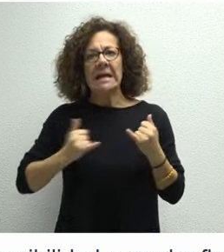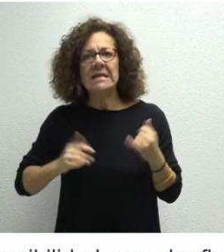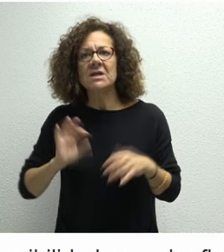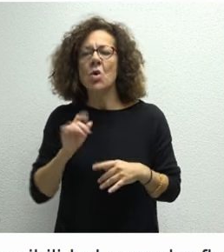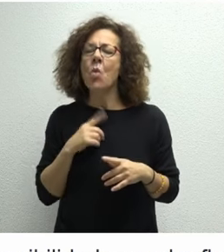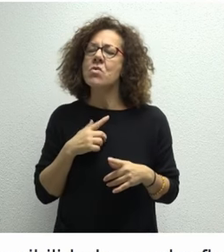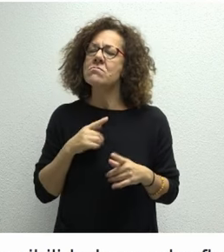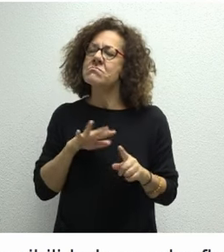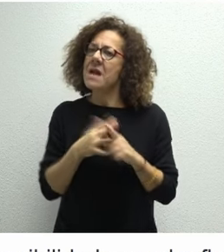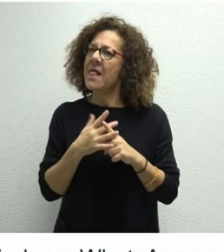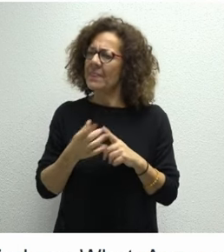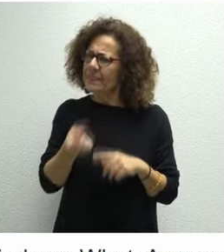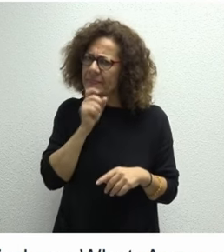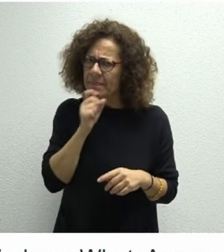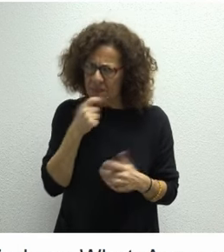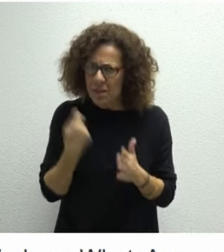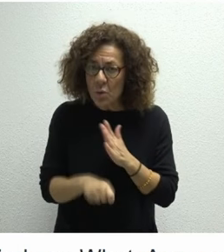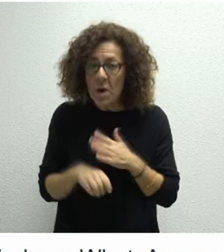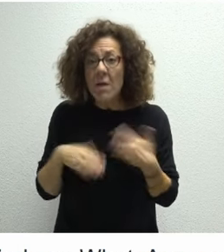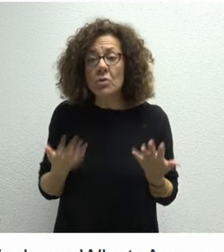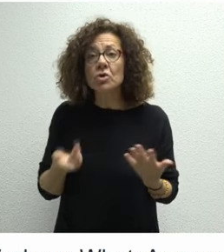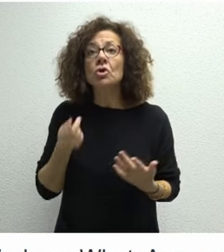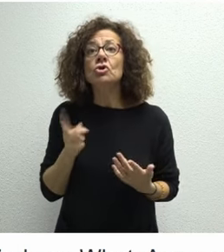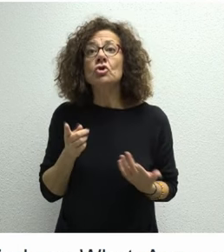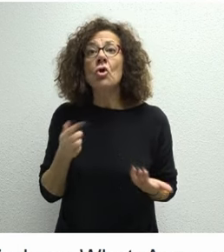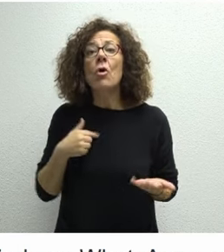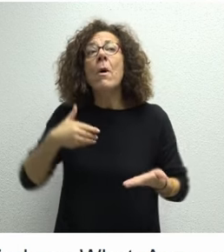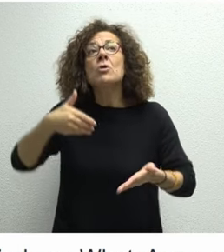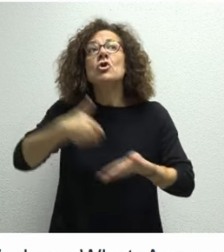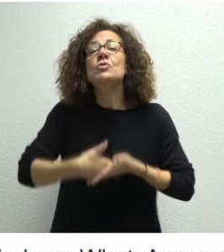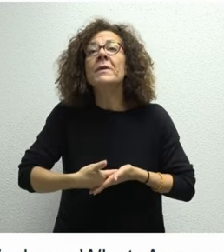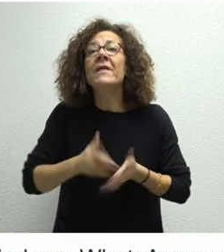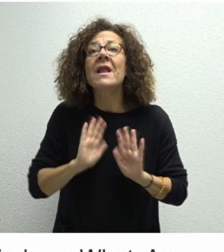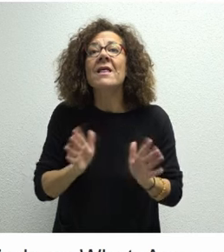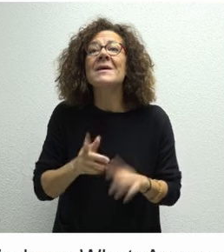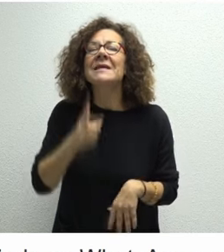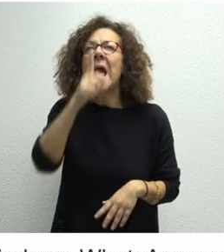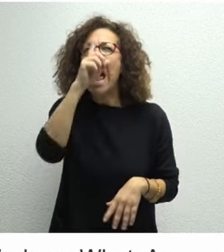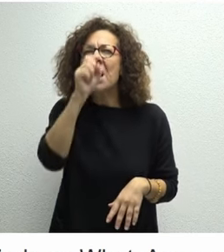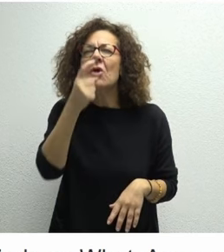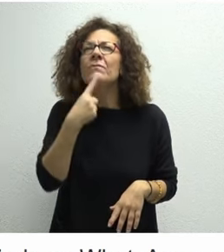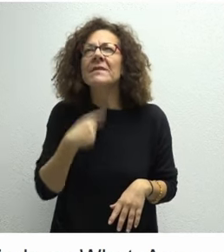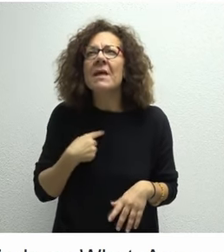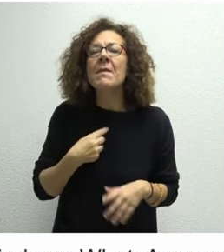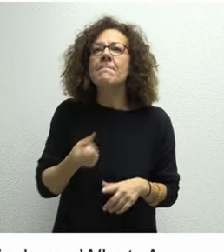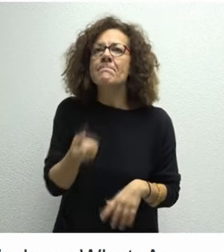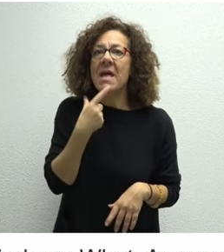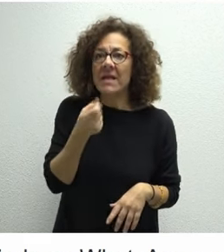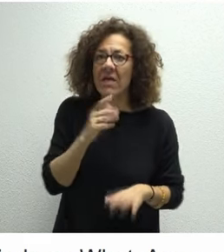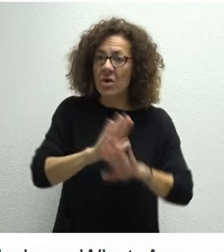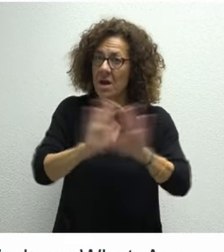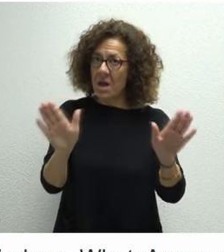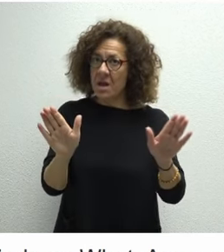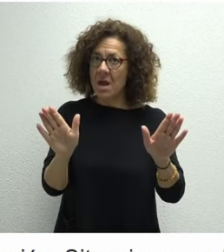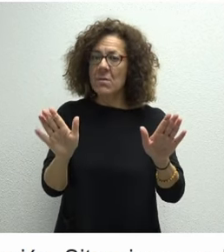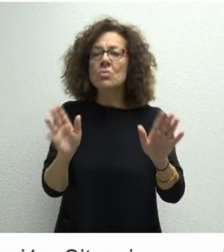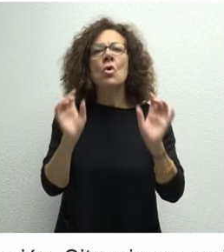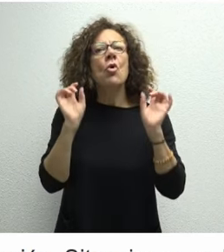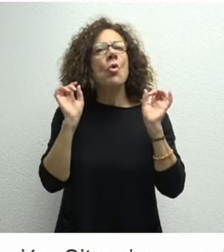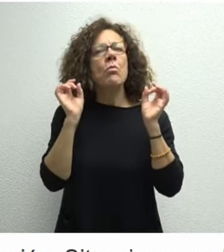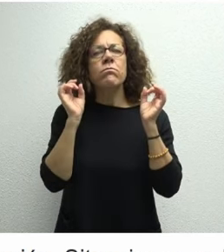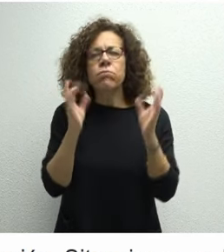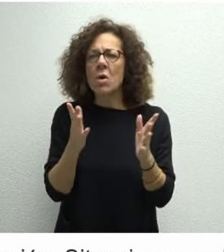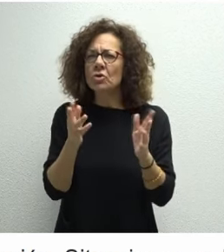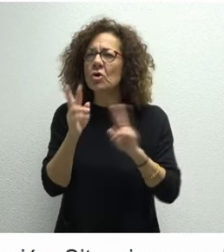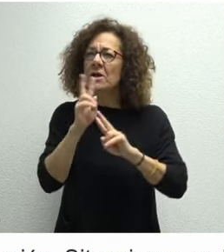situación muy compleja Y bueno pues tan solo nos A lo mejor nos pide recordadme la medicación y en un ratito os envío y pronto pues tenemos una respuesta que